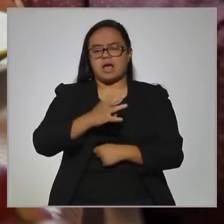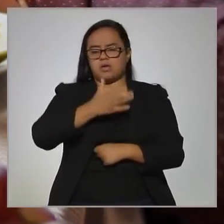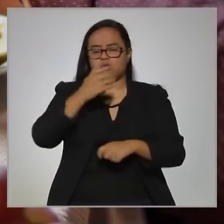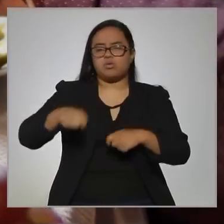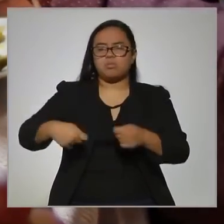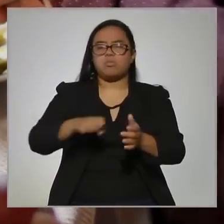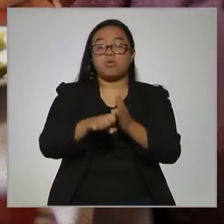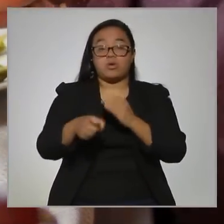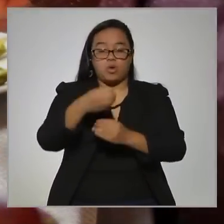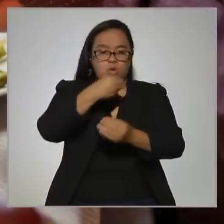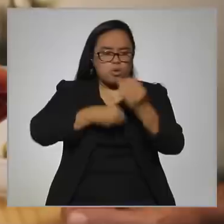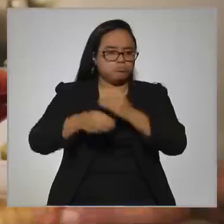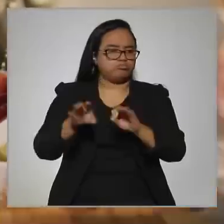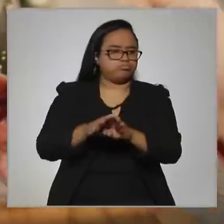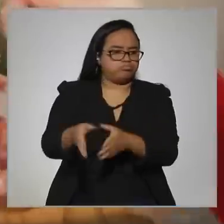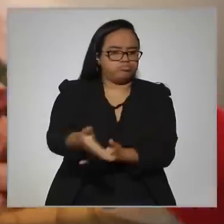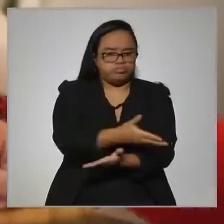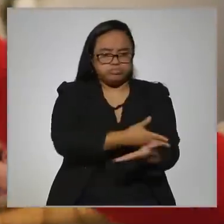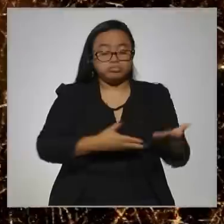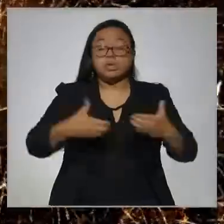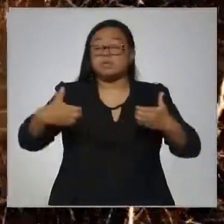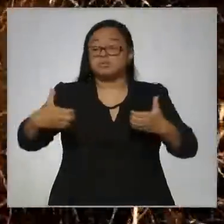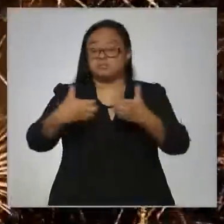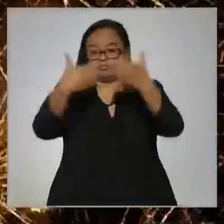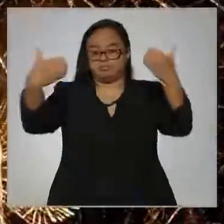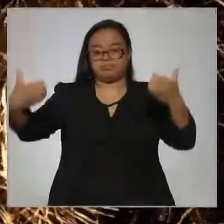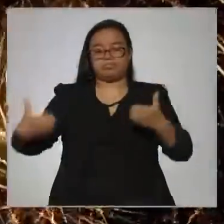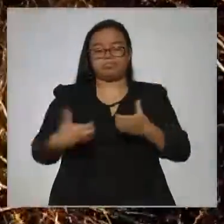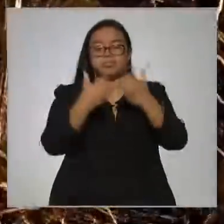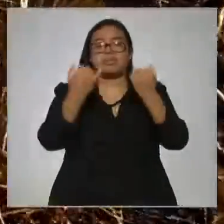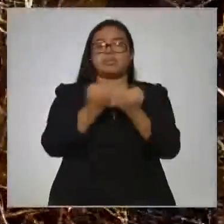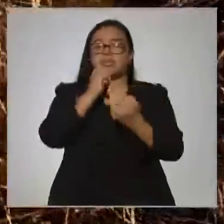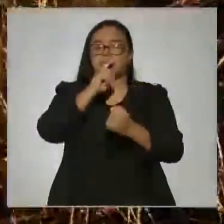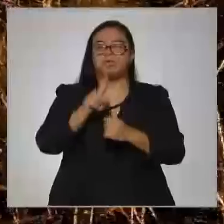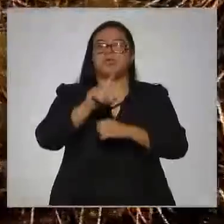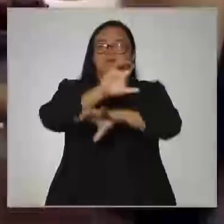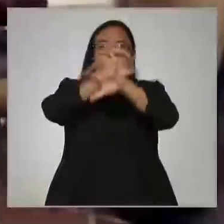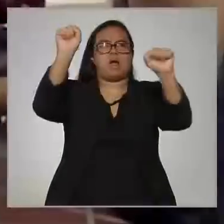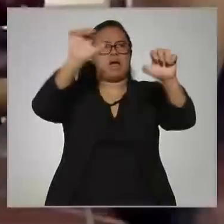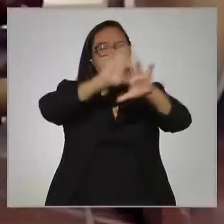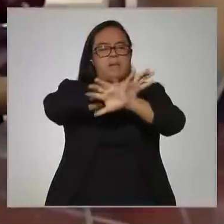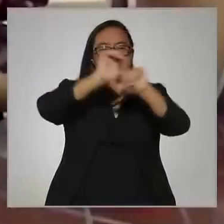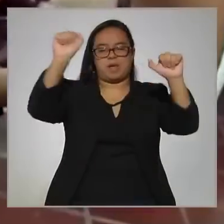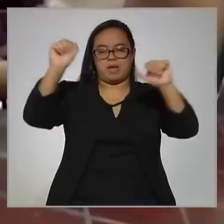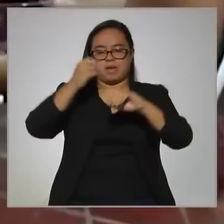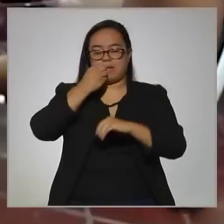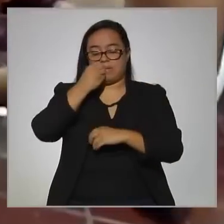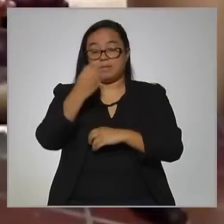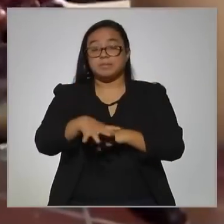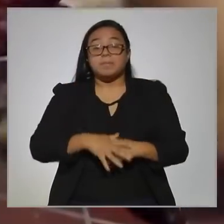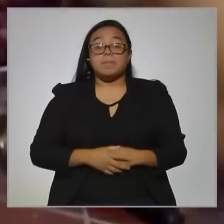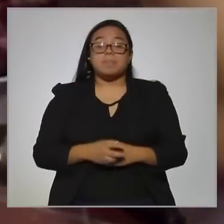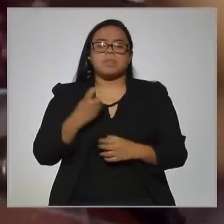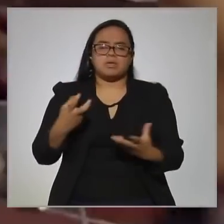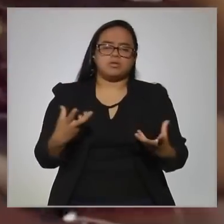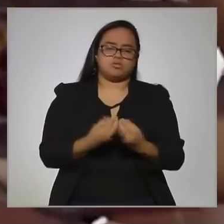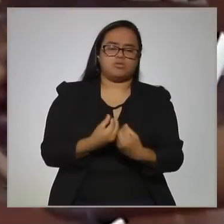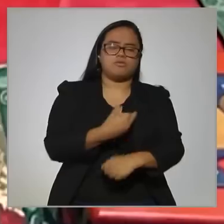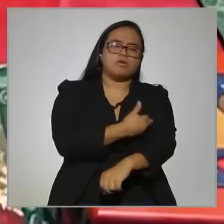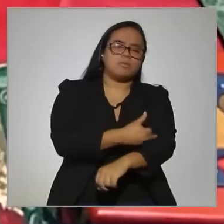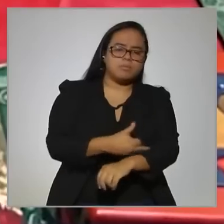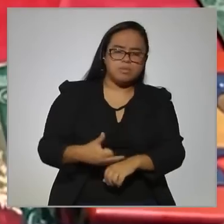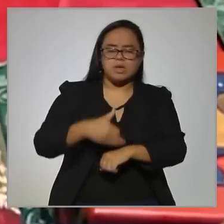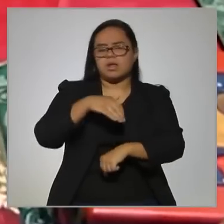como la comida compartida, el brindis y los fuegos artificiales, siempre en compañía de familiares y